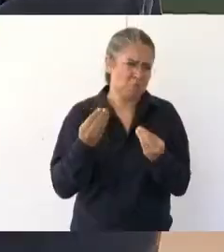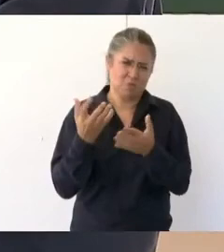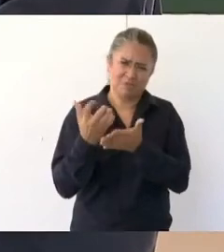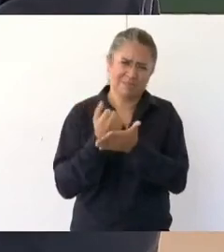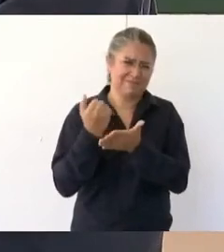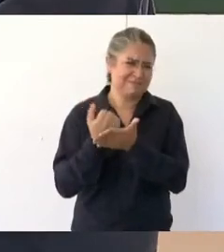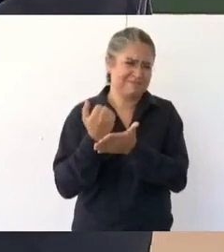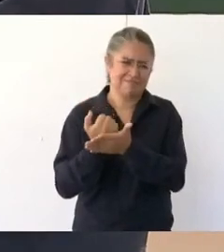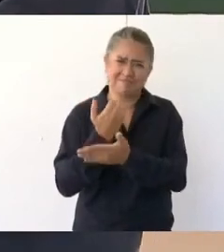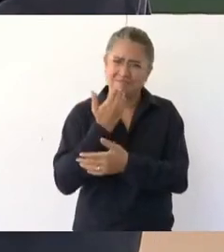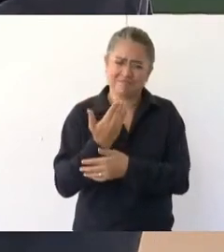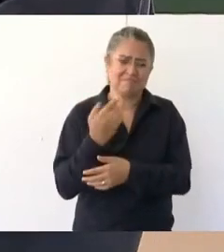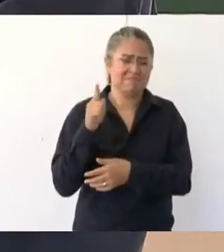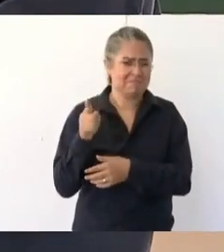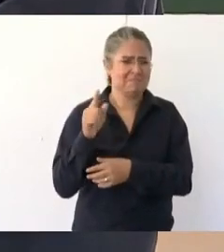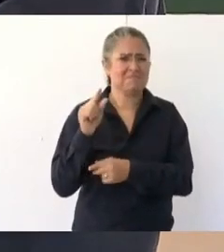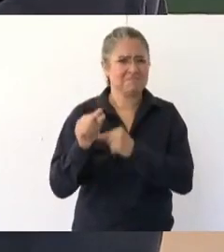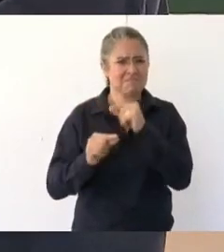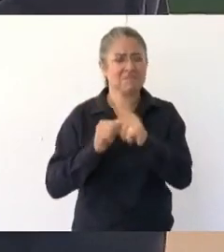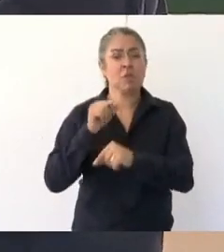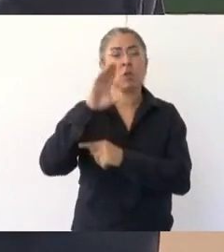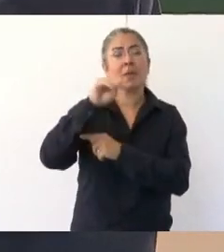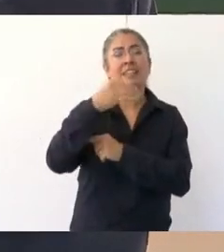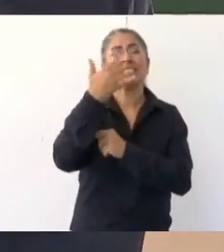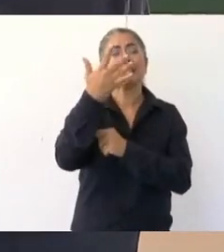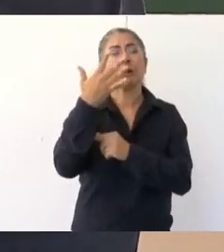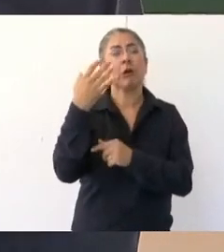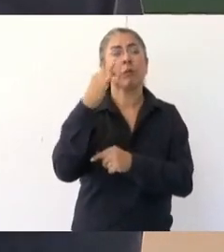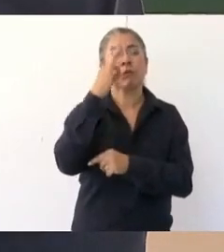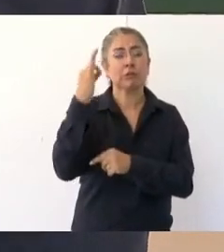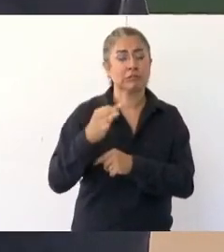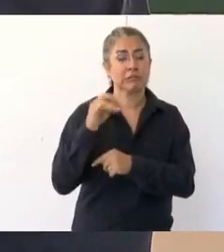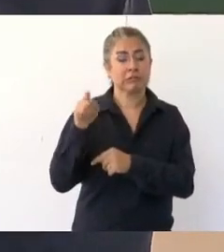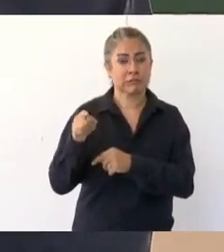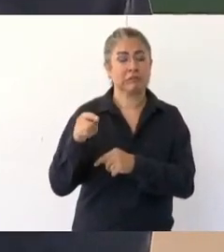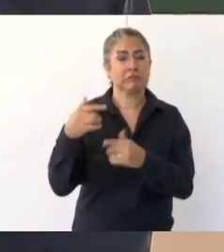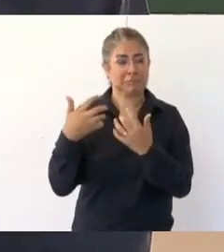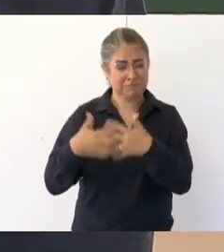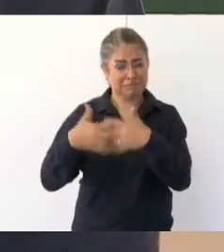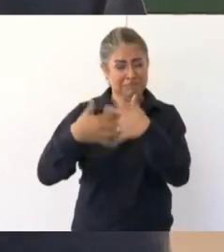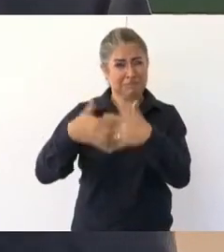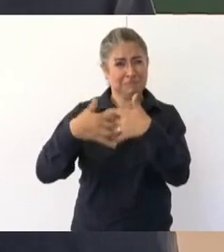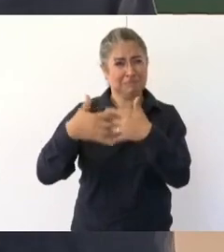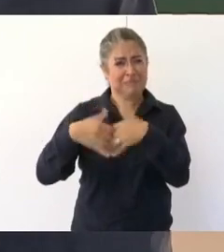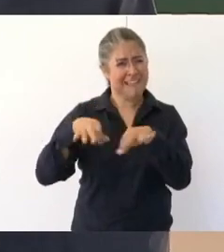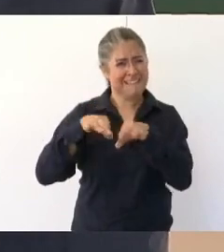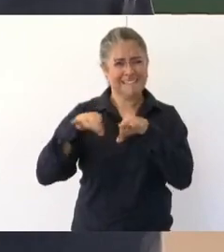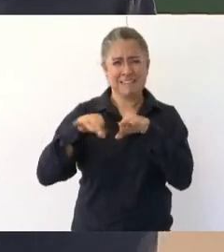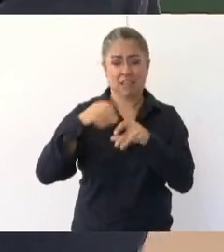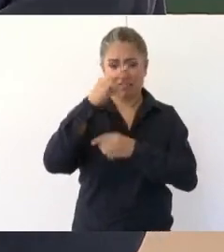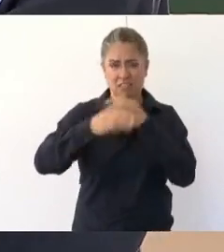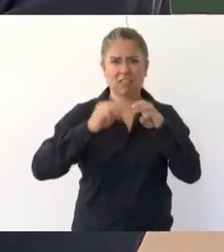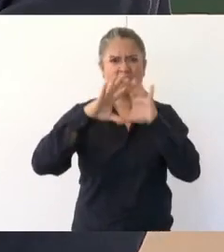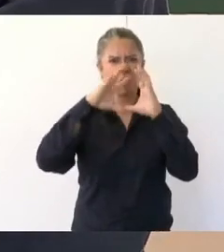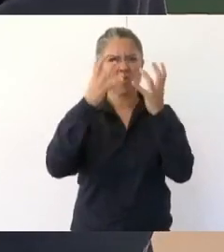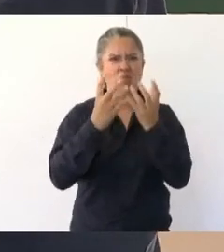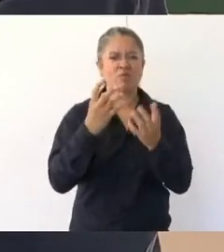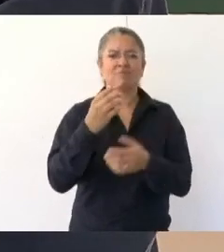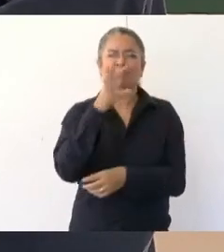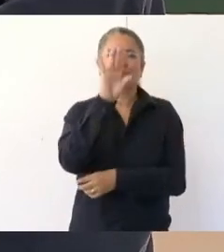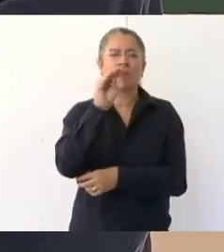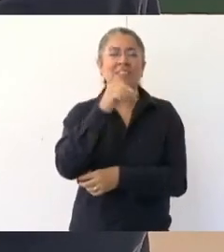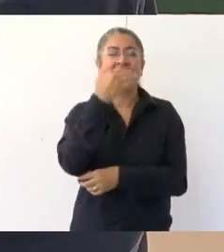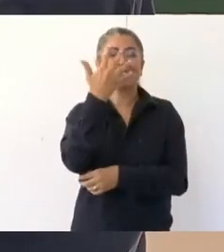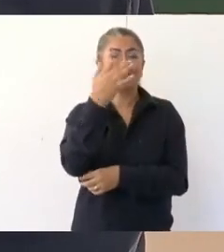utilidades, están trabajando al 95% de su capacidad en el mundo. Por eso se incrementó